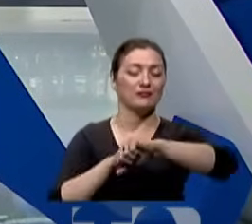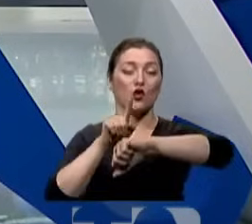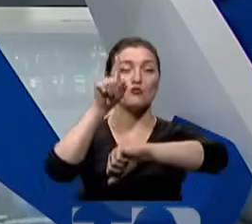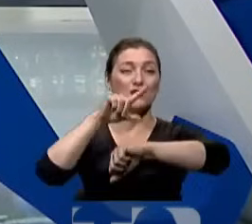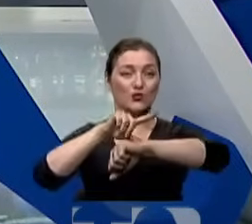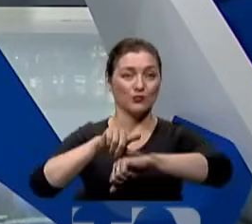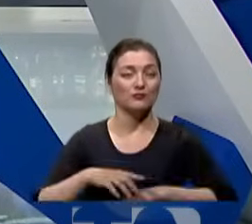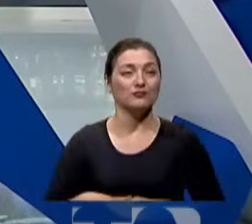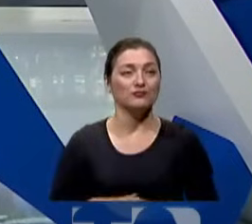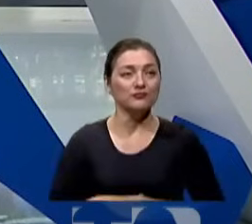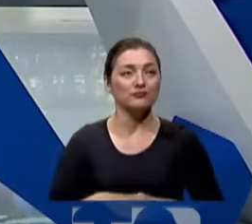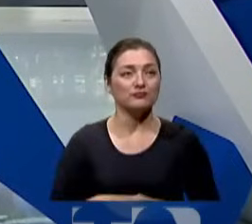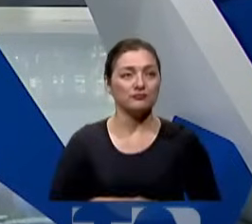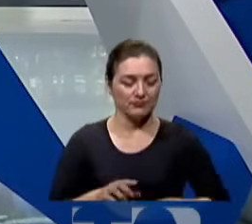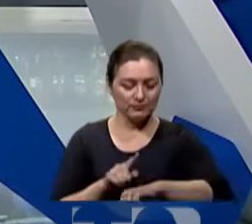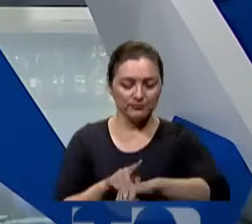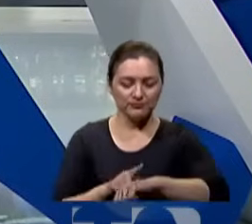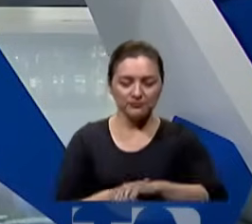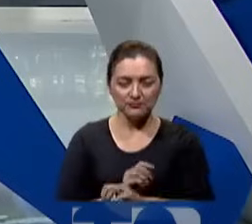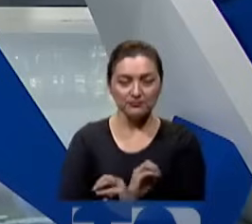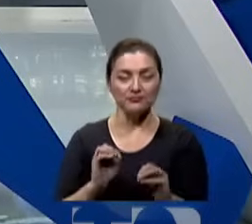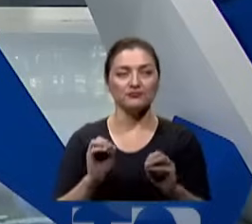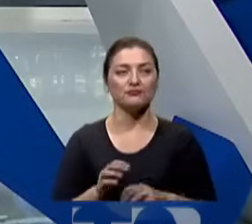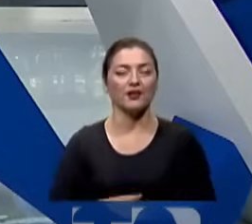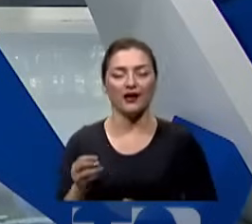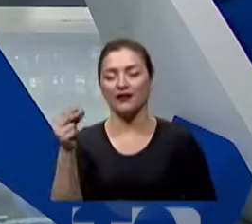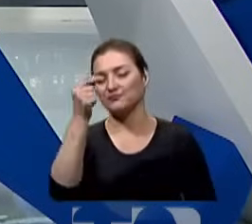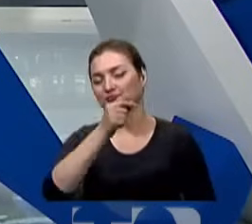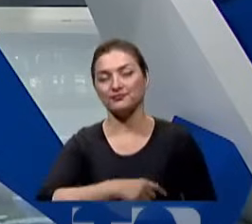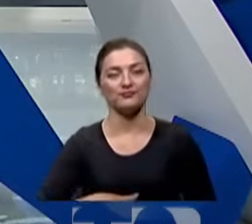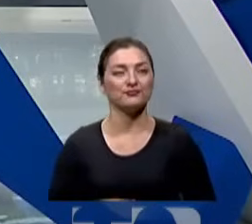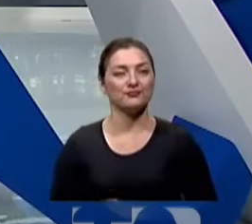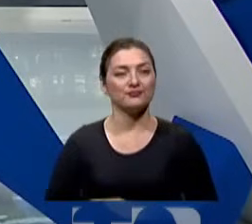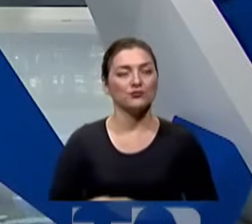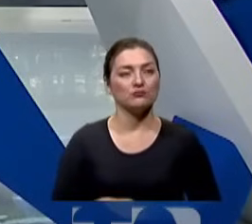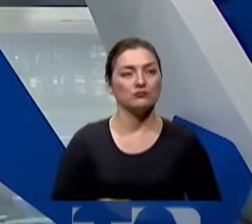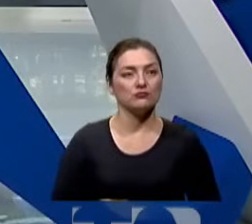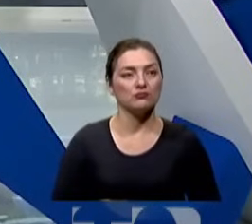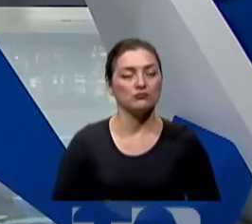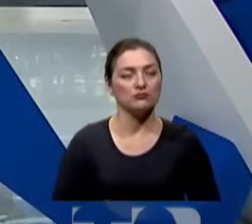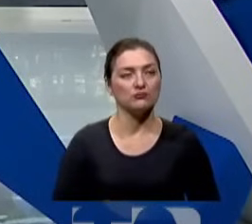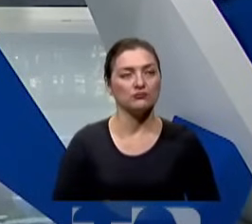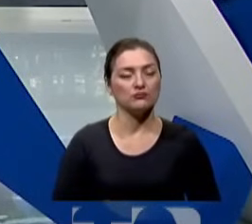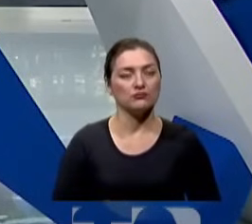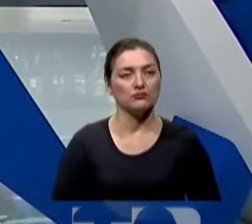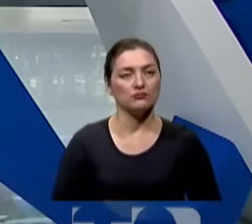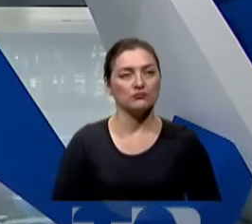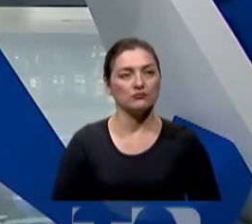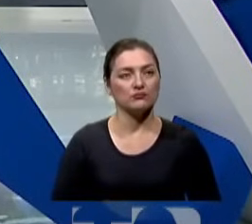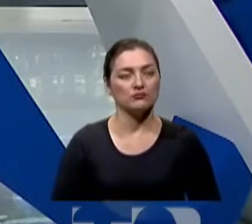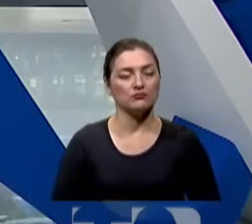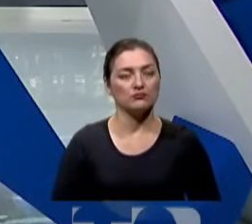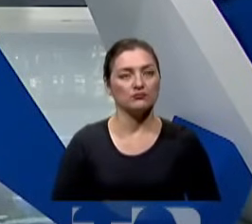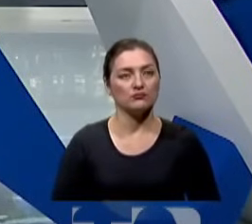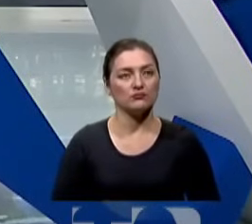minuto para lo malo es que no tiene tiempo y que ya vamos. Exacto, vamos, lo malo es que no rápido. Tengo tiempo para comentar todo lo que quisiera. Con enfermerías. Por favor. A ver. Les